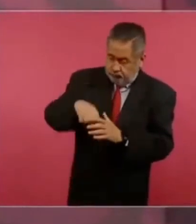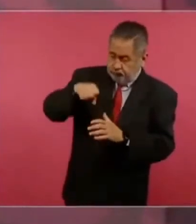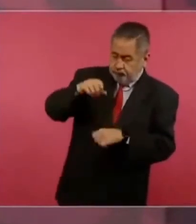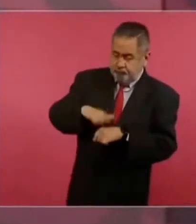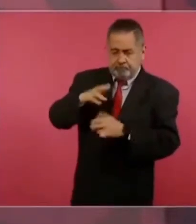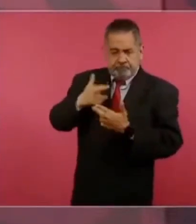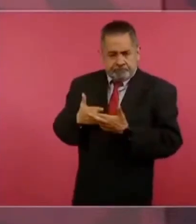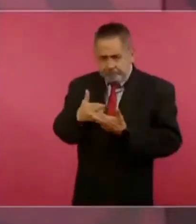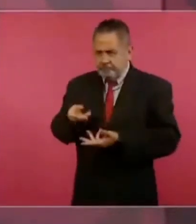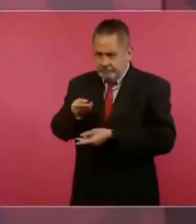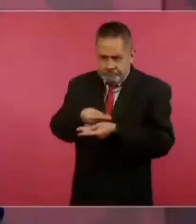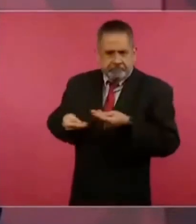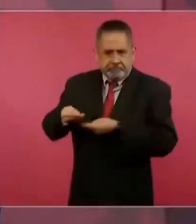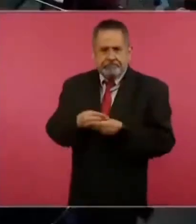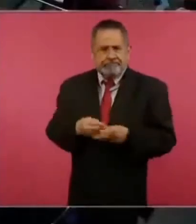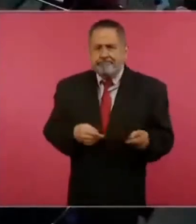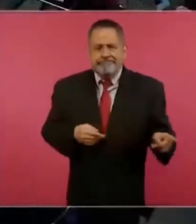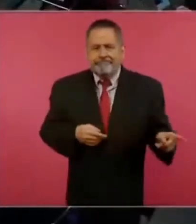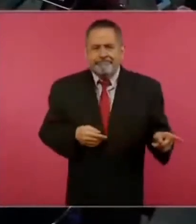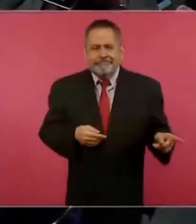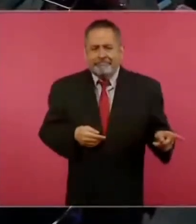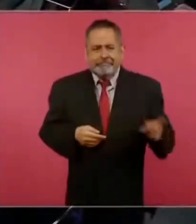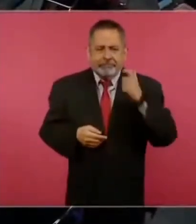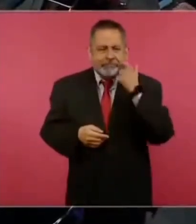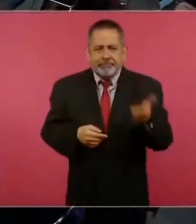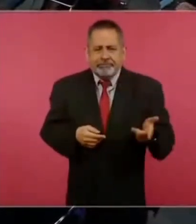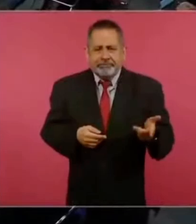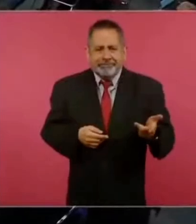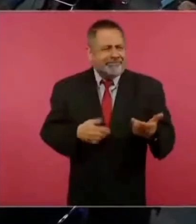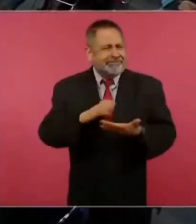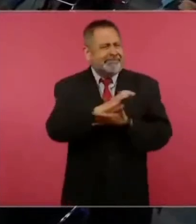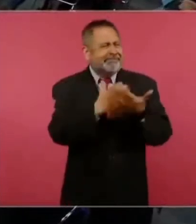más petróleo.